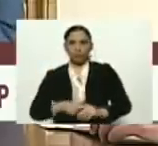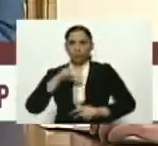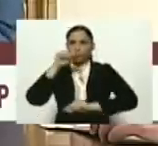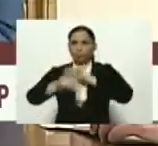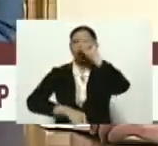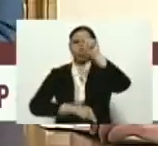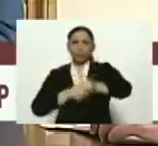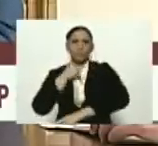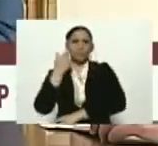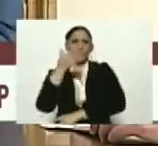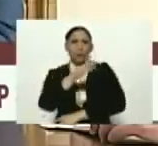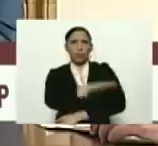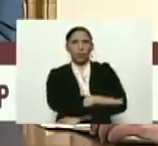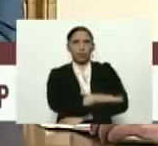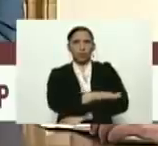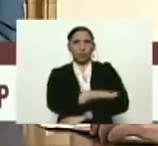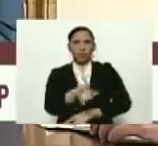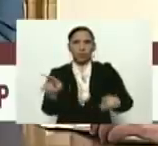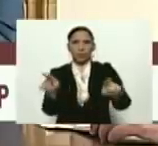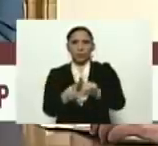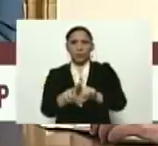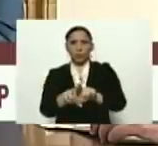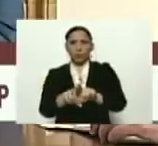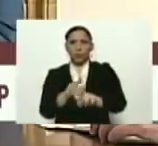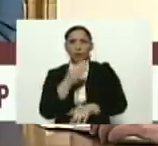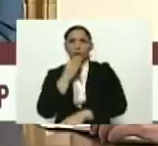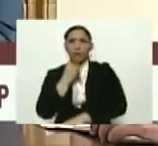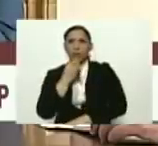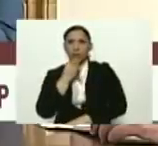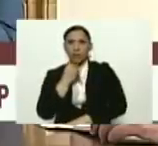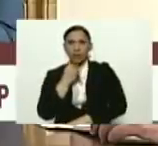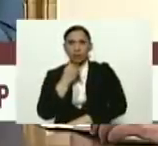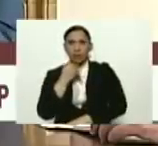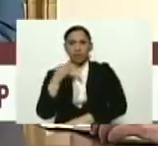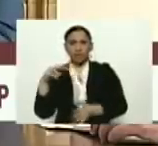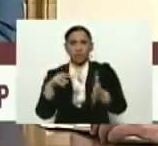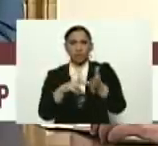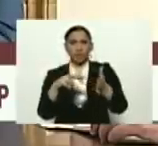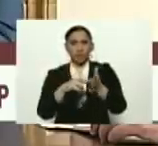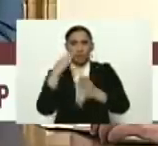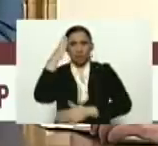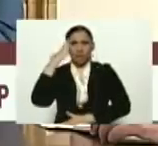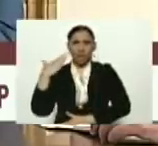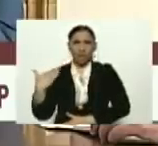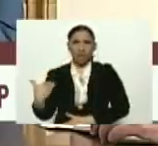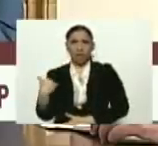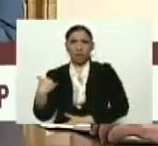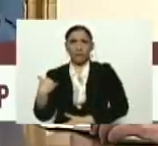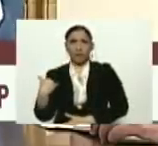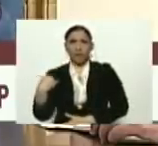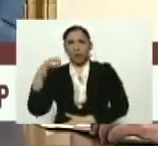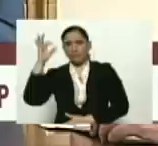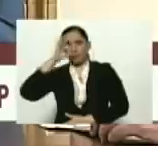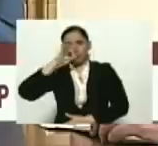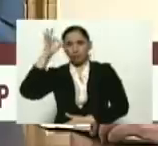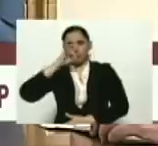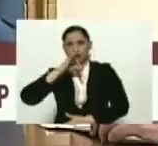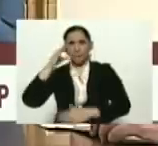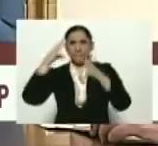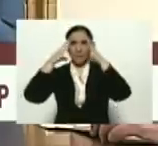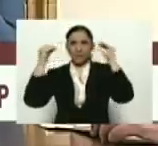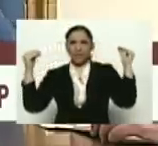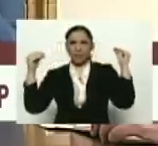el asesinato, como en Irak, Siria, Libia, Afganistán, Vietnam. Y hacia